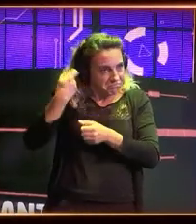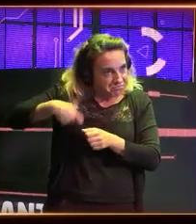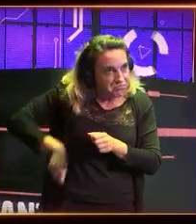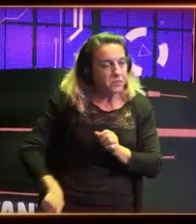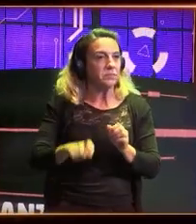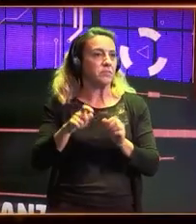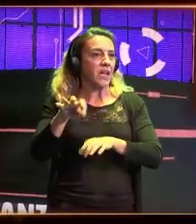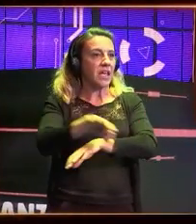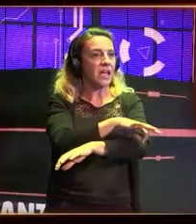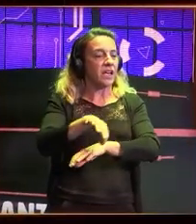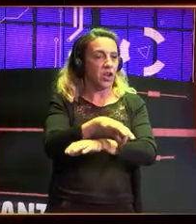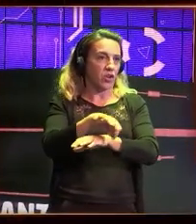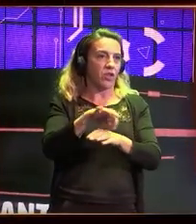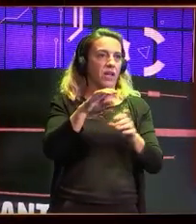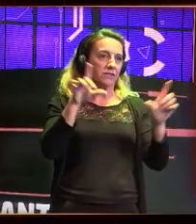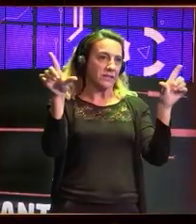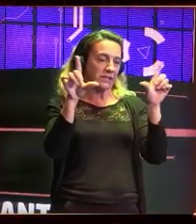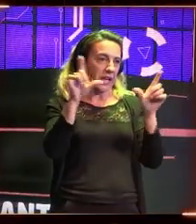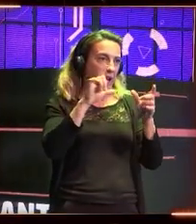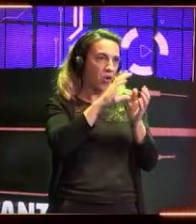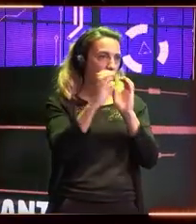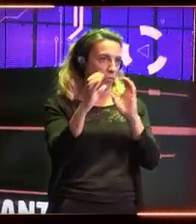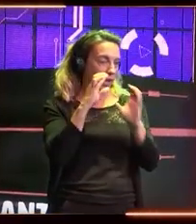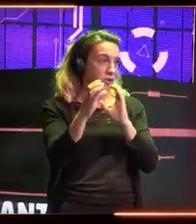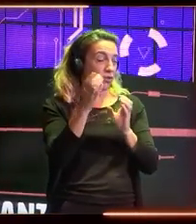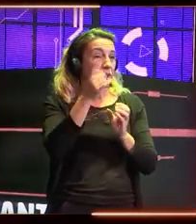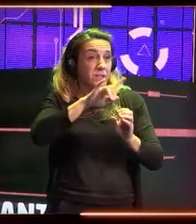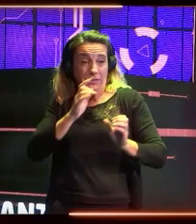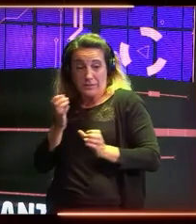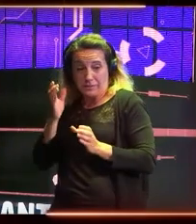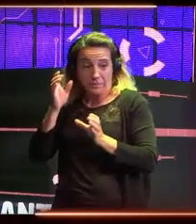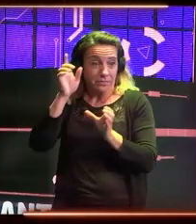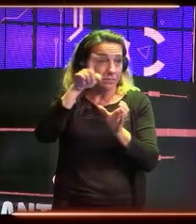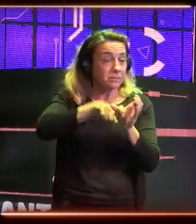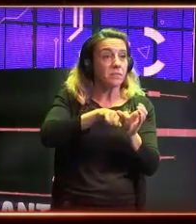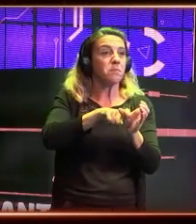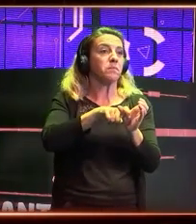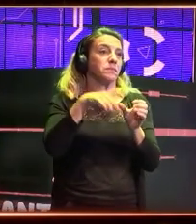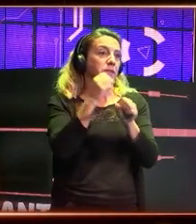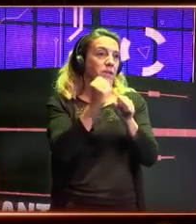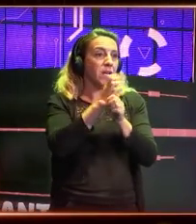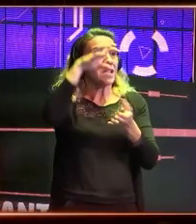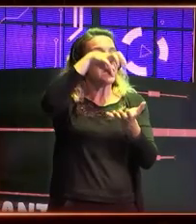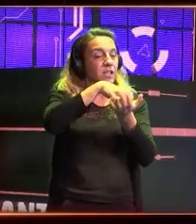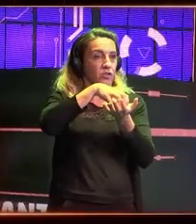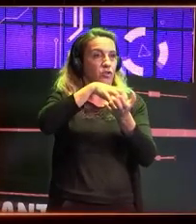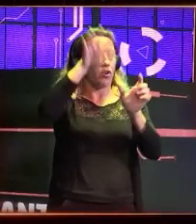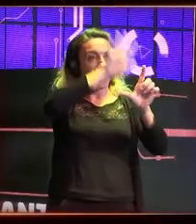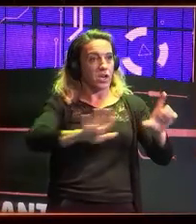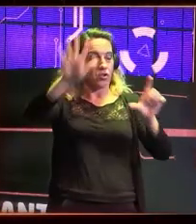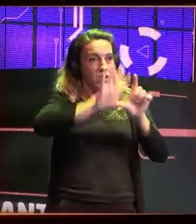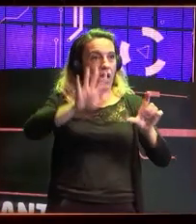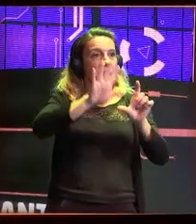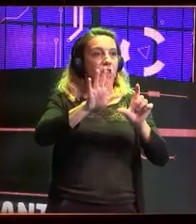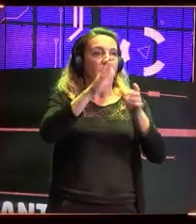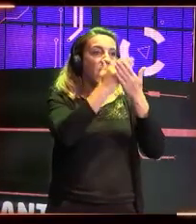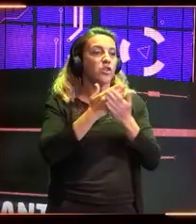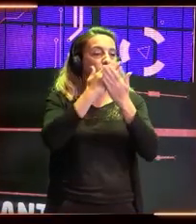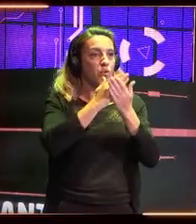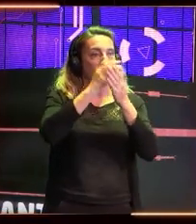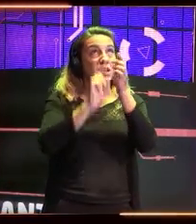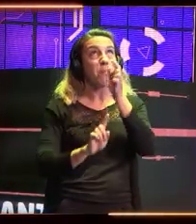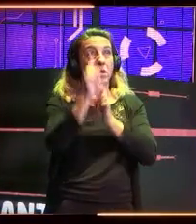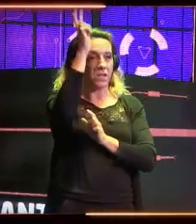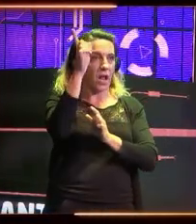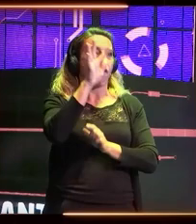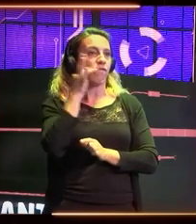como ingeniero de telecomunicaciones Y eso le llevó a trabajar en el Centro Nacional de estudios espaciales en Francia y el cemat